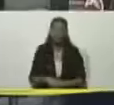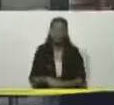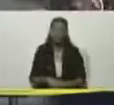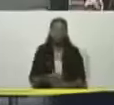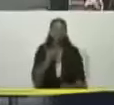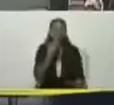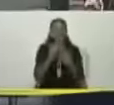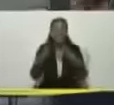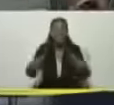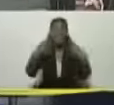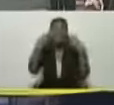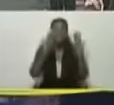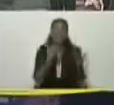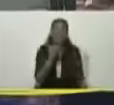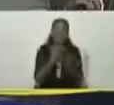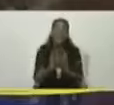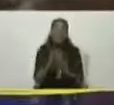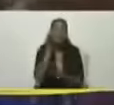Gracias, mujeres.